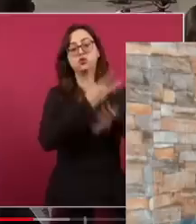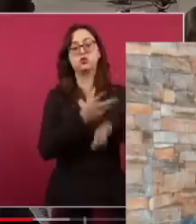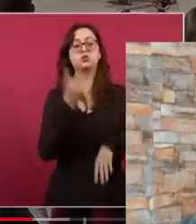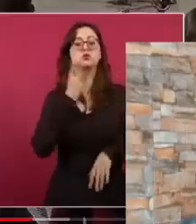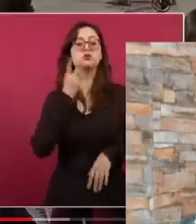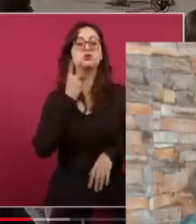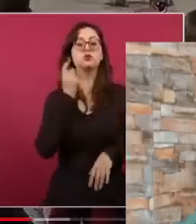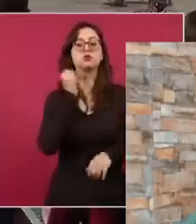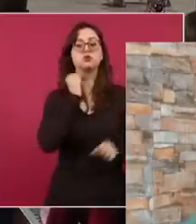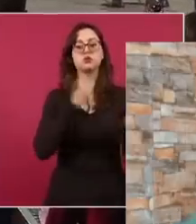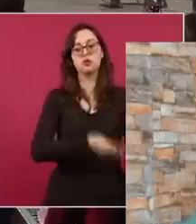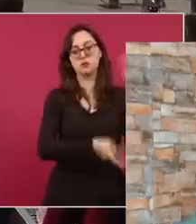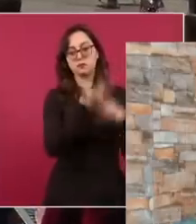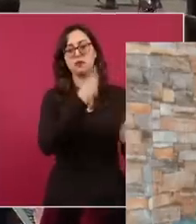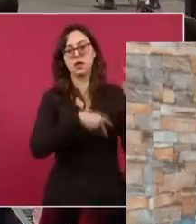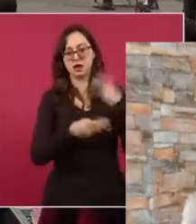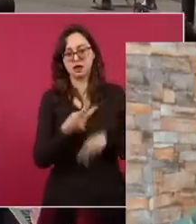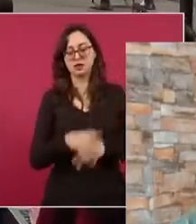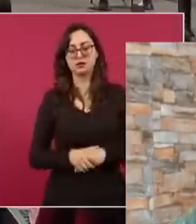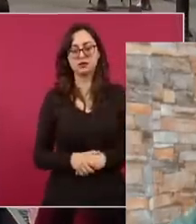Ah, es ver la plática esta